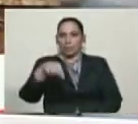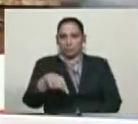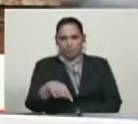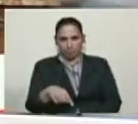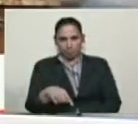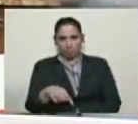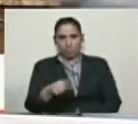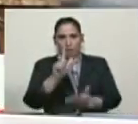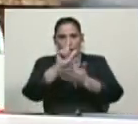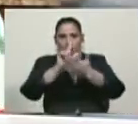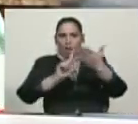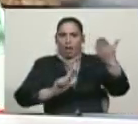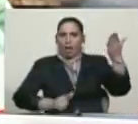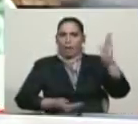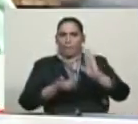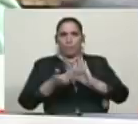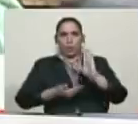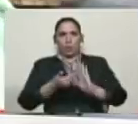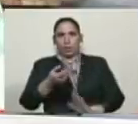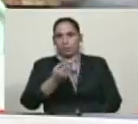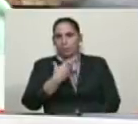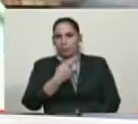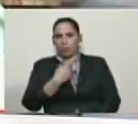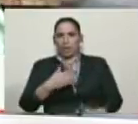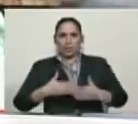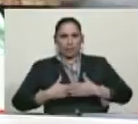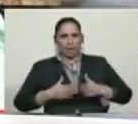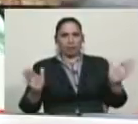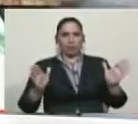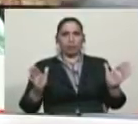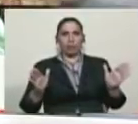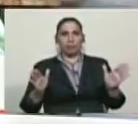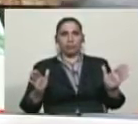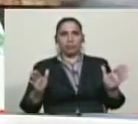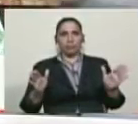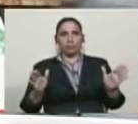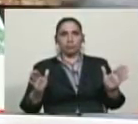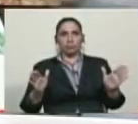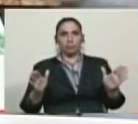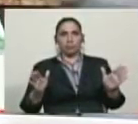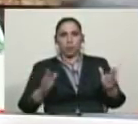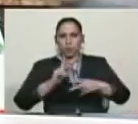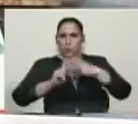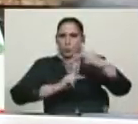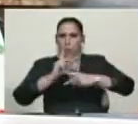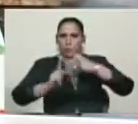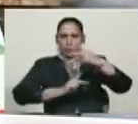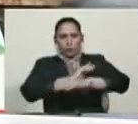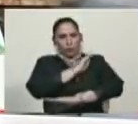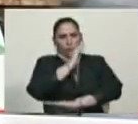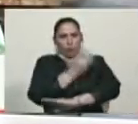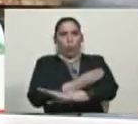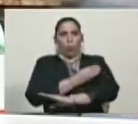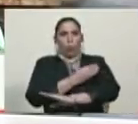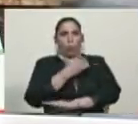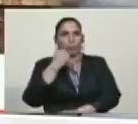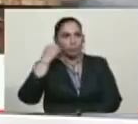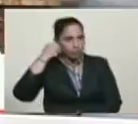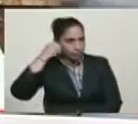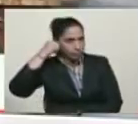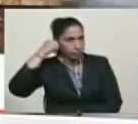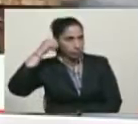lista importante de medicinas también para garantizar un proceso robusto de